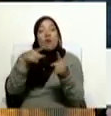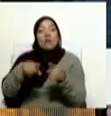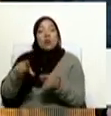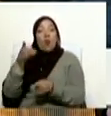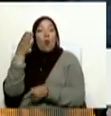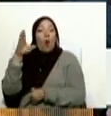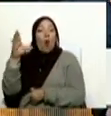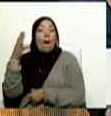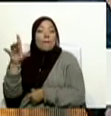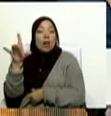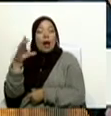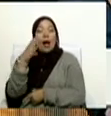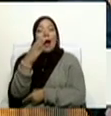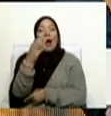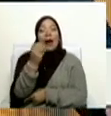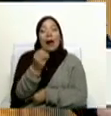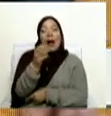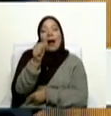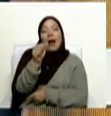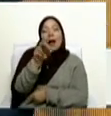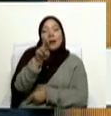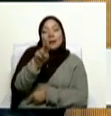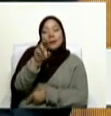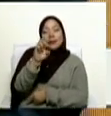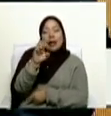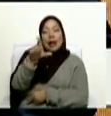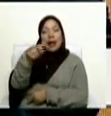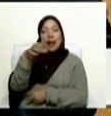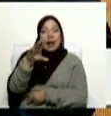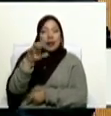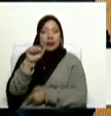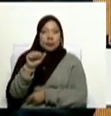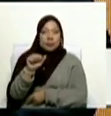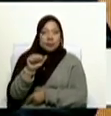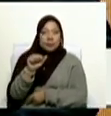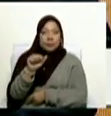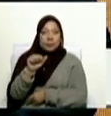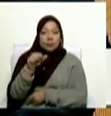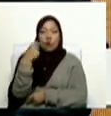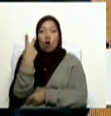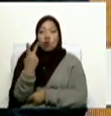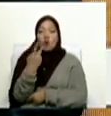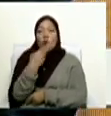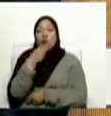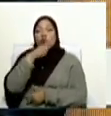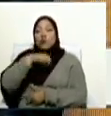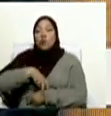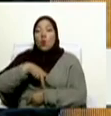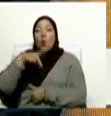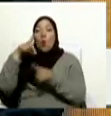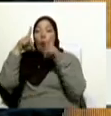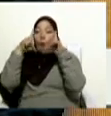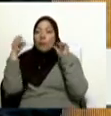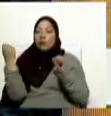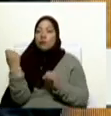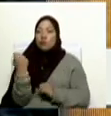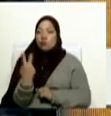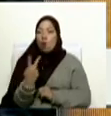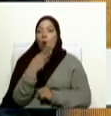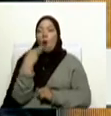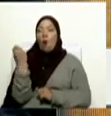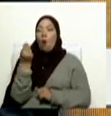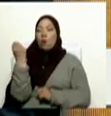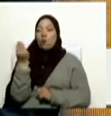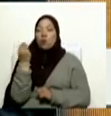esto entre los otros artículos a considerar dos compañeros historiadores jóvenes historiadores que forman parte del centro de estudios Simón